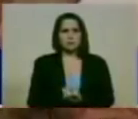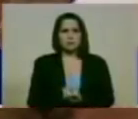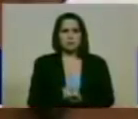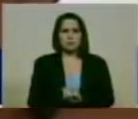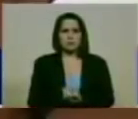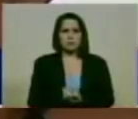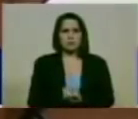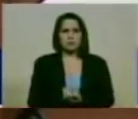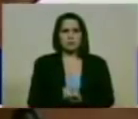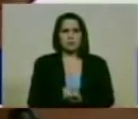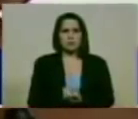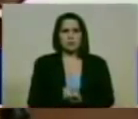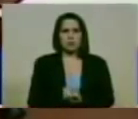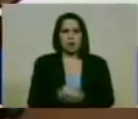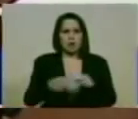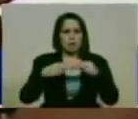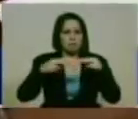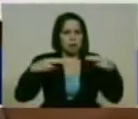cunas de Panamá,